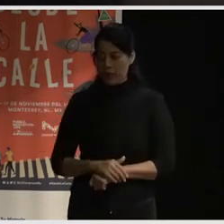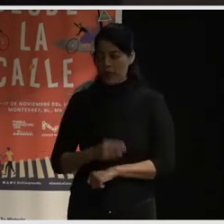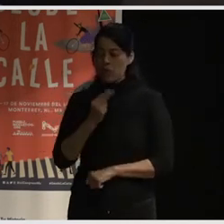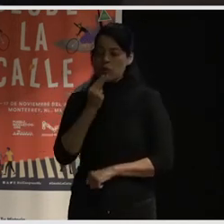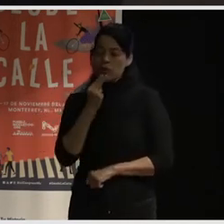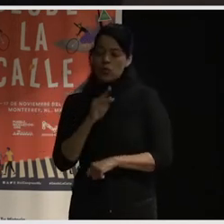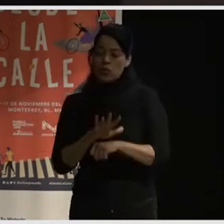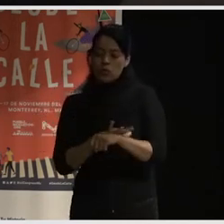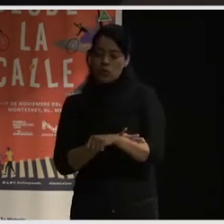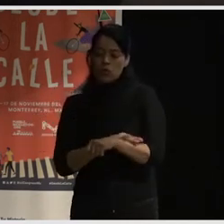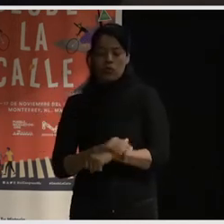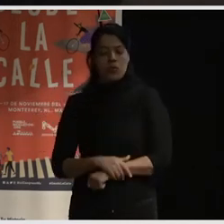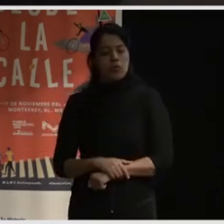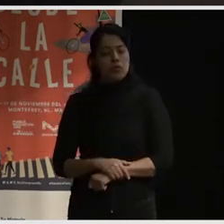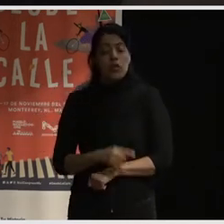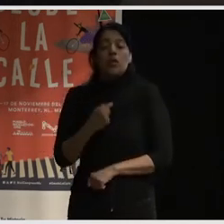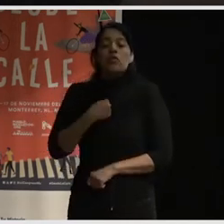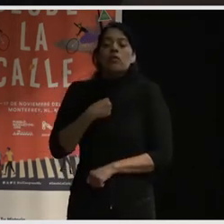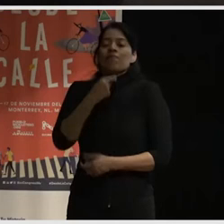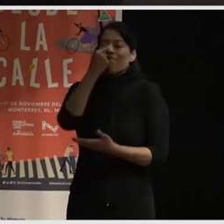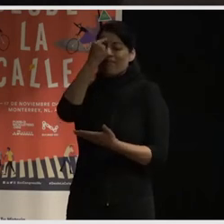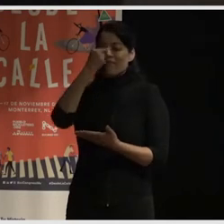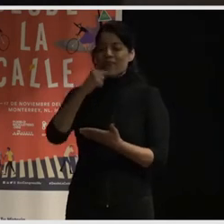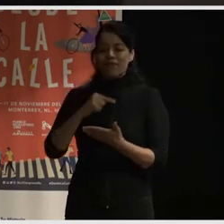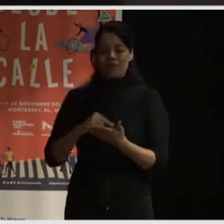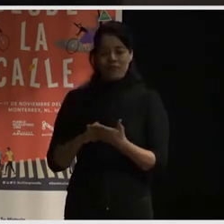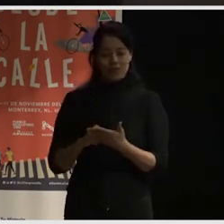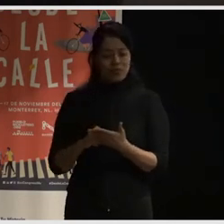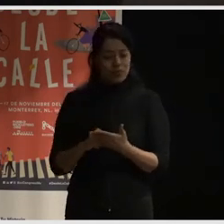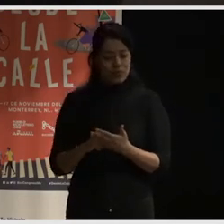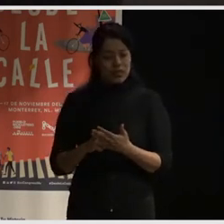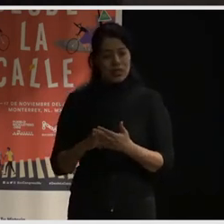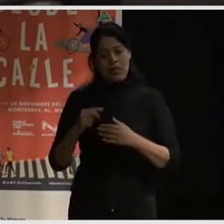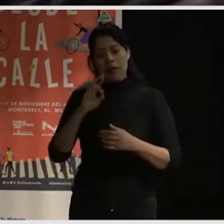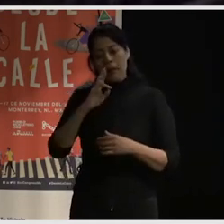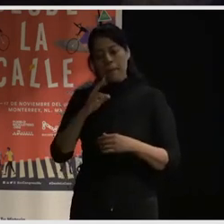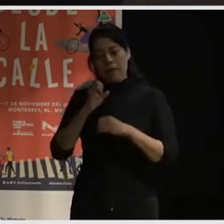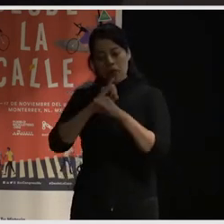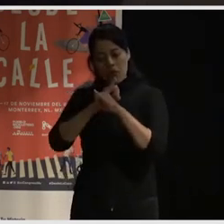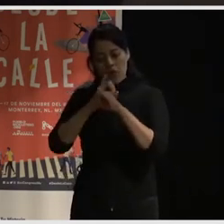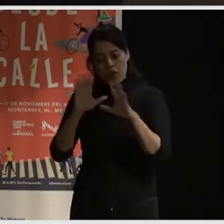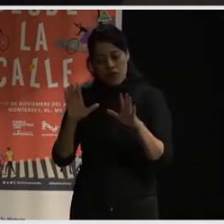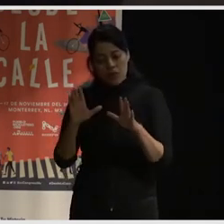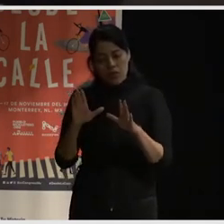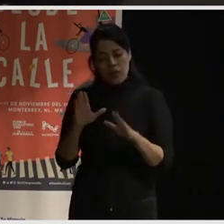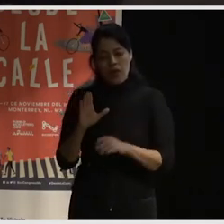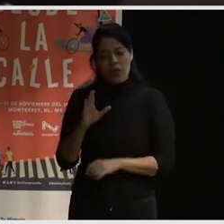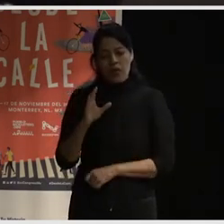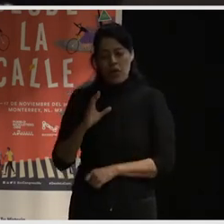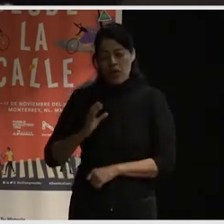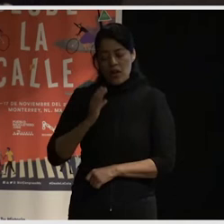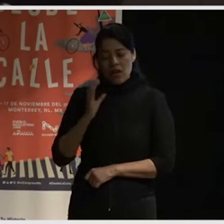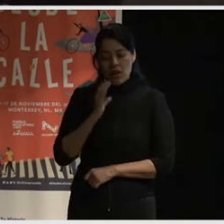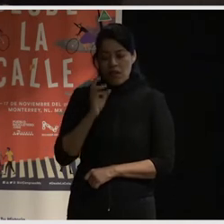el medio se creó creía estar más o menos informado de esto del aire pero